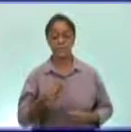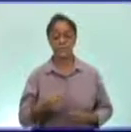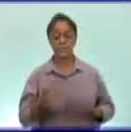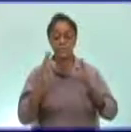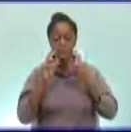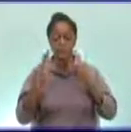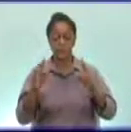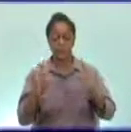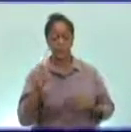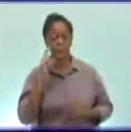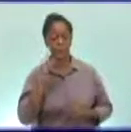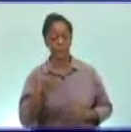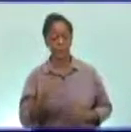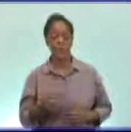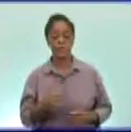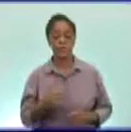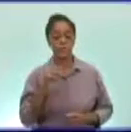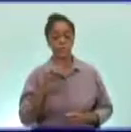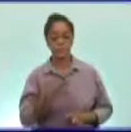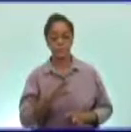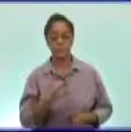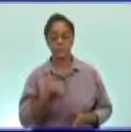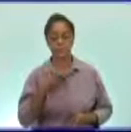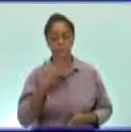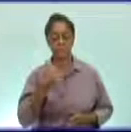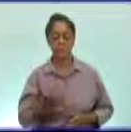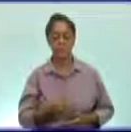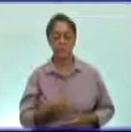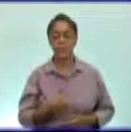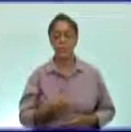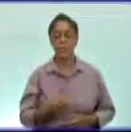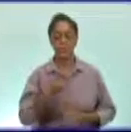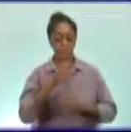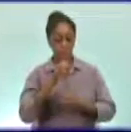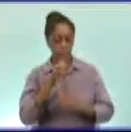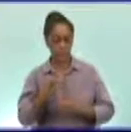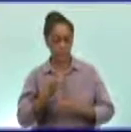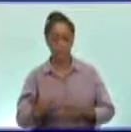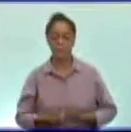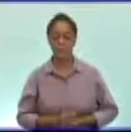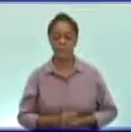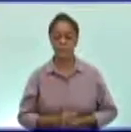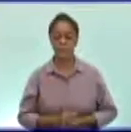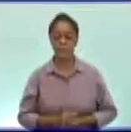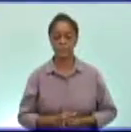vivos los podemos observar a simple vista y no con el microscopio.